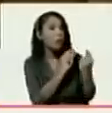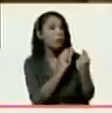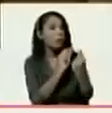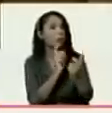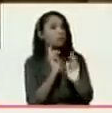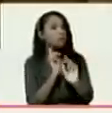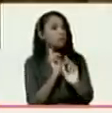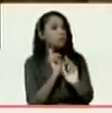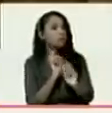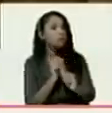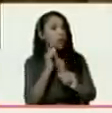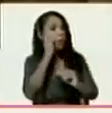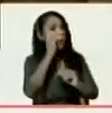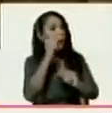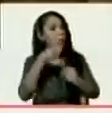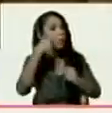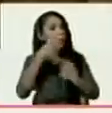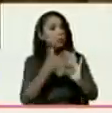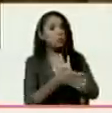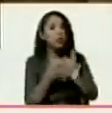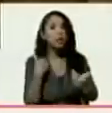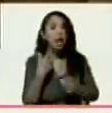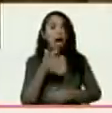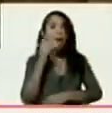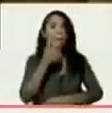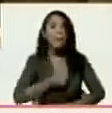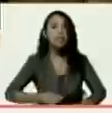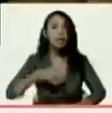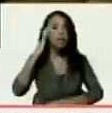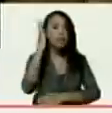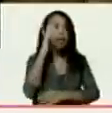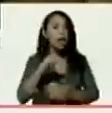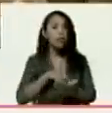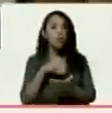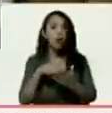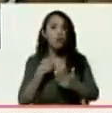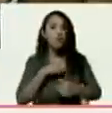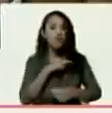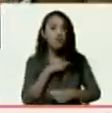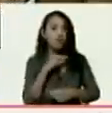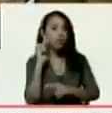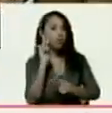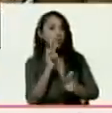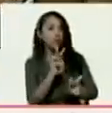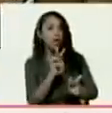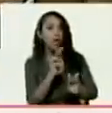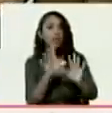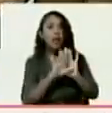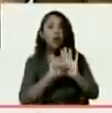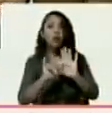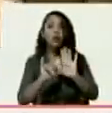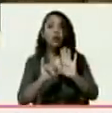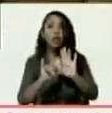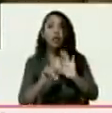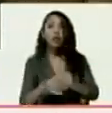La oficina del presidente de la Asamblea Nacional, que nosotros hemos inclusive desde la constituyente